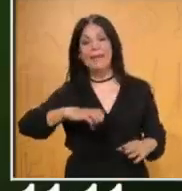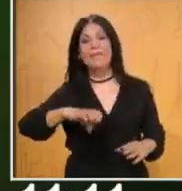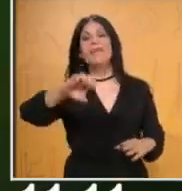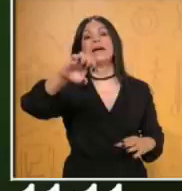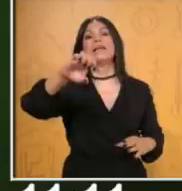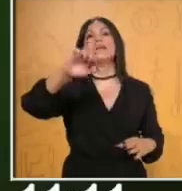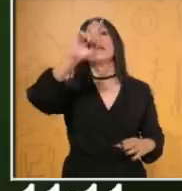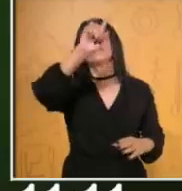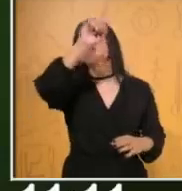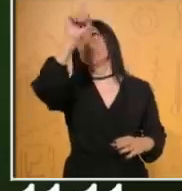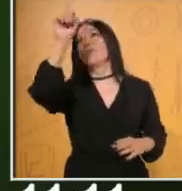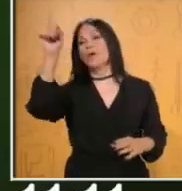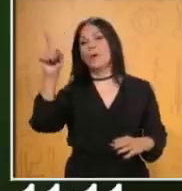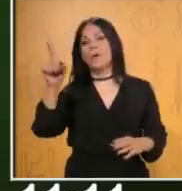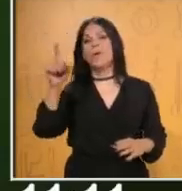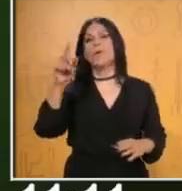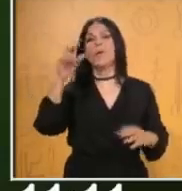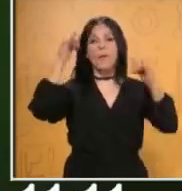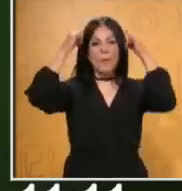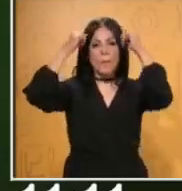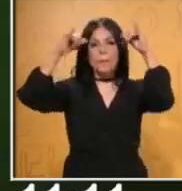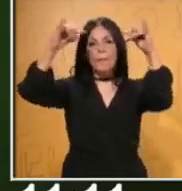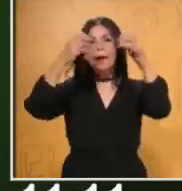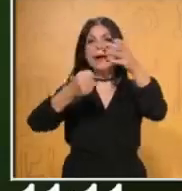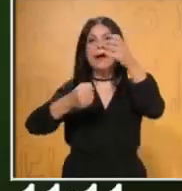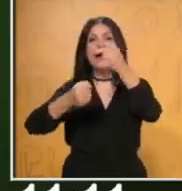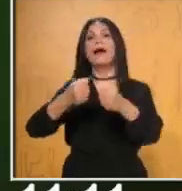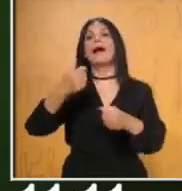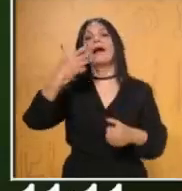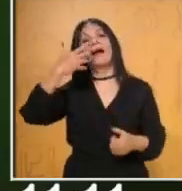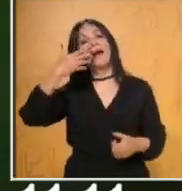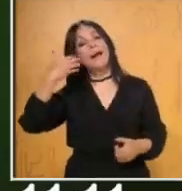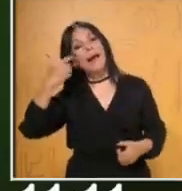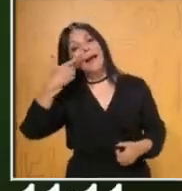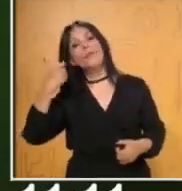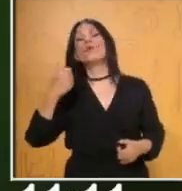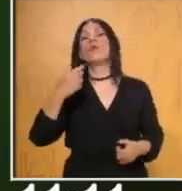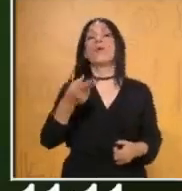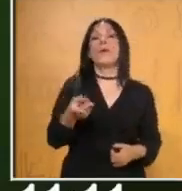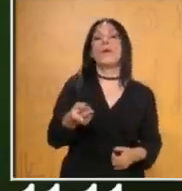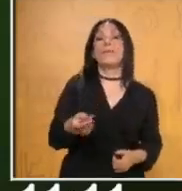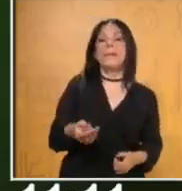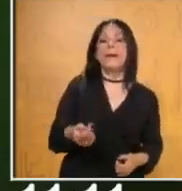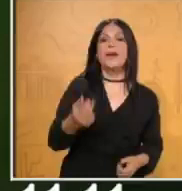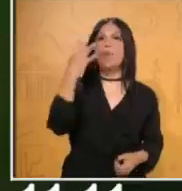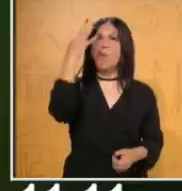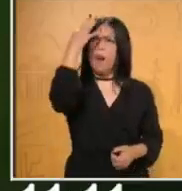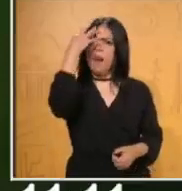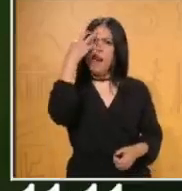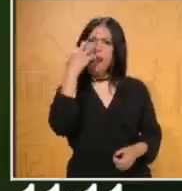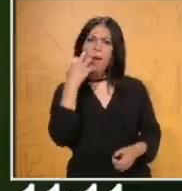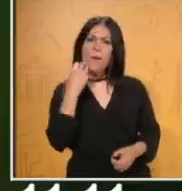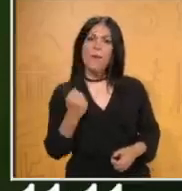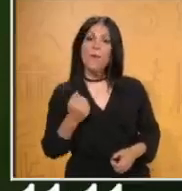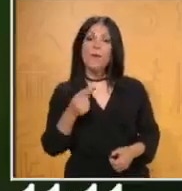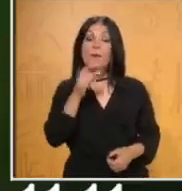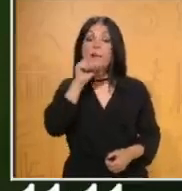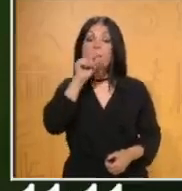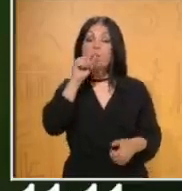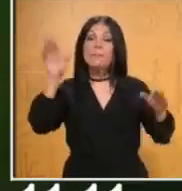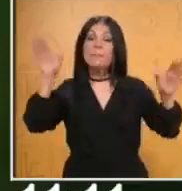la derecha continuó vaca, gato, perro, león,